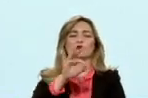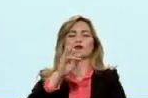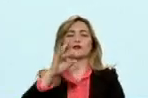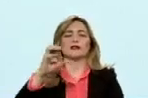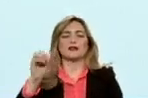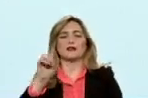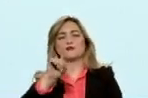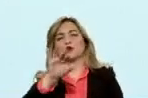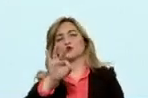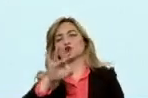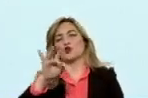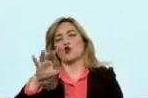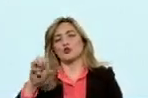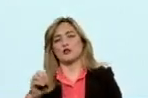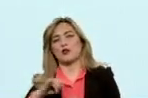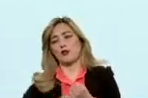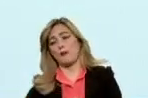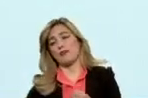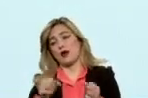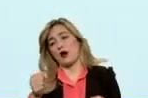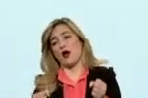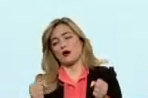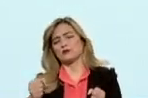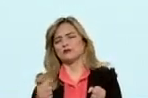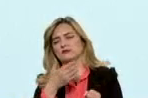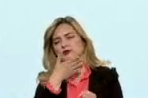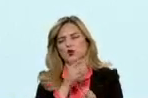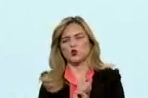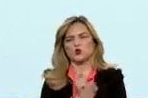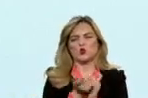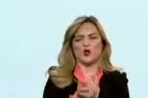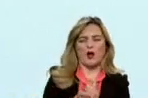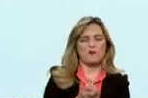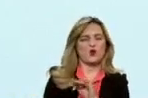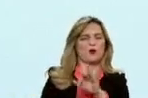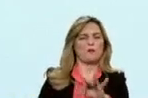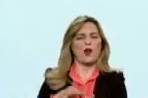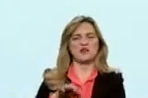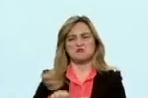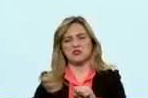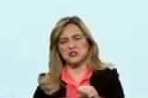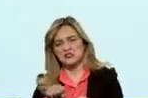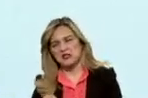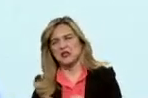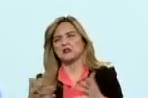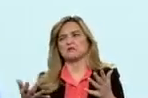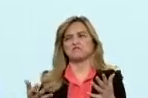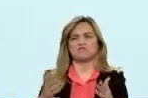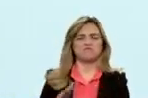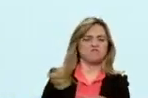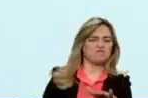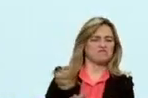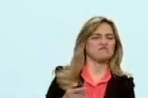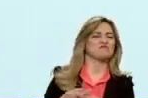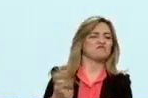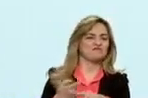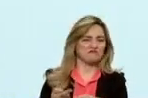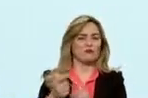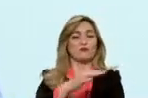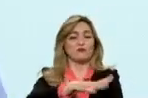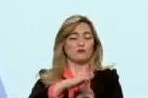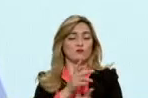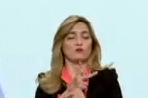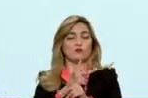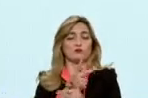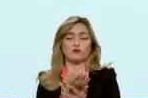80 y justamente yendo hacia nuevas alternativas de movilidad más sustentables desde el punto de vista ambiental, dentro del punto de